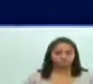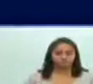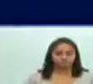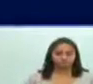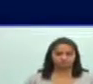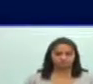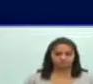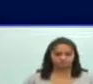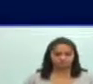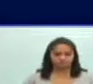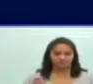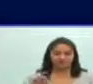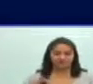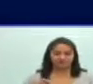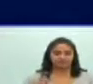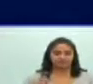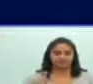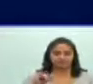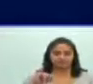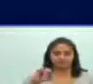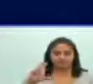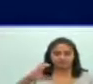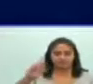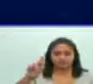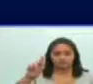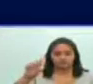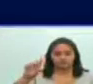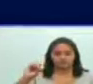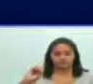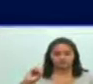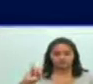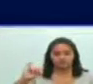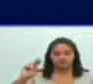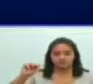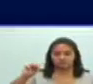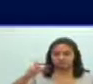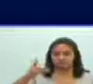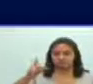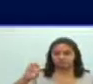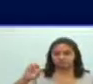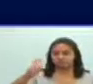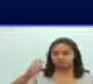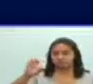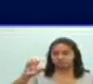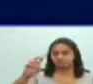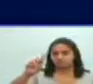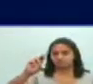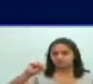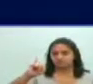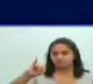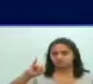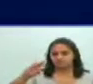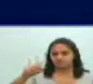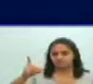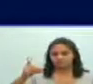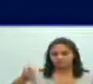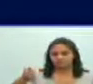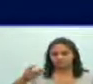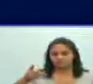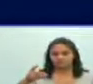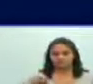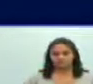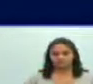Como artículo indeterminado presenta o introduce sustantivos que designan personas o cosas desconocidas. Por ejemplo, yo digo,